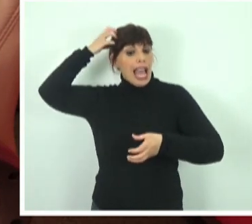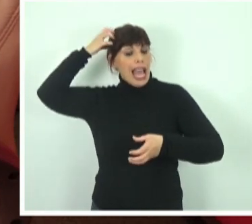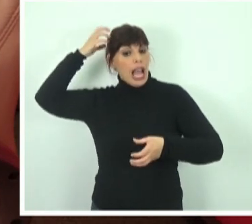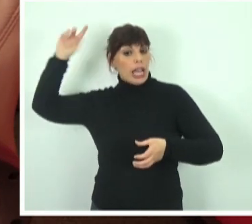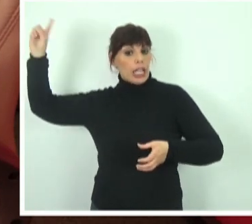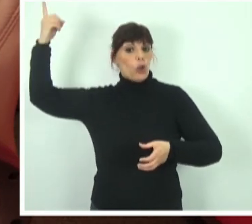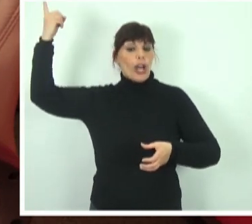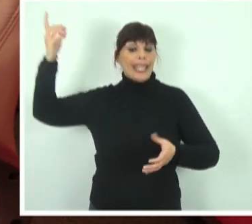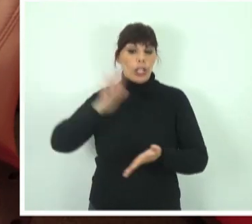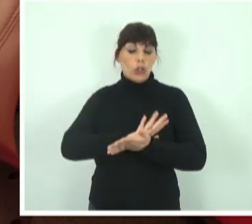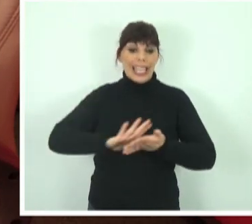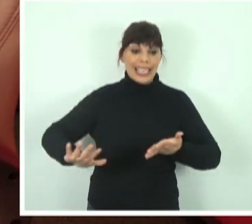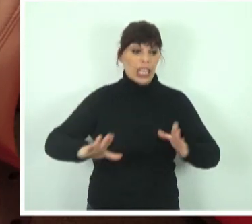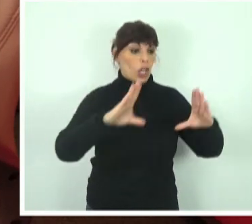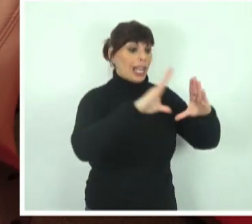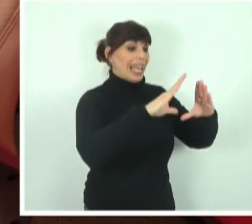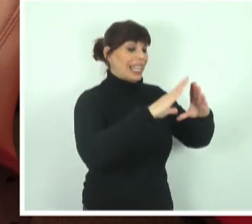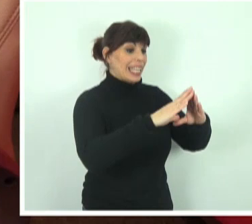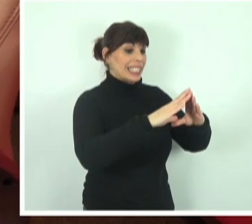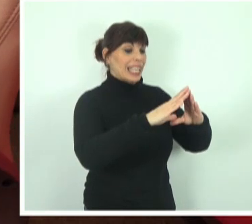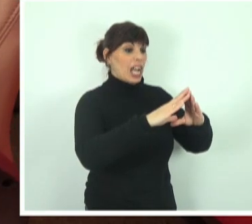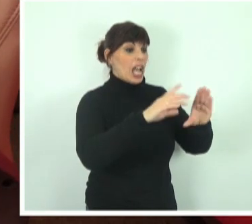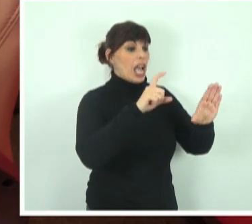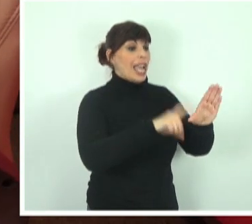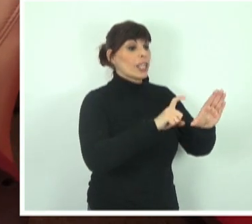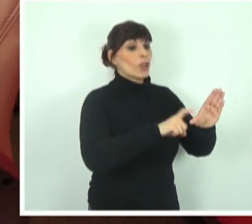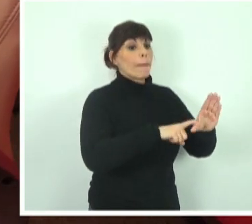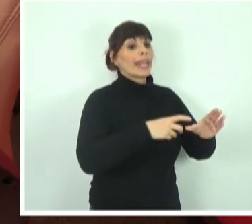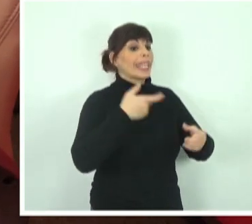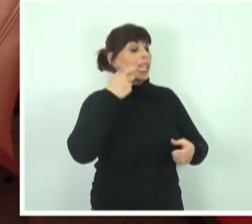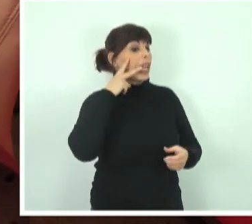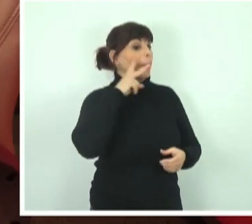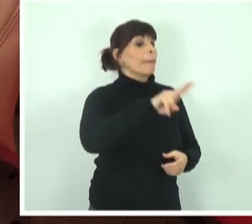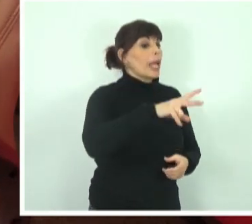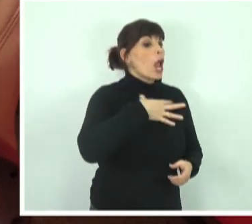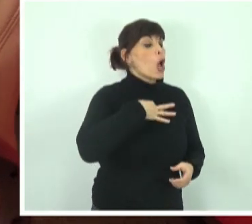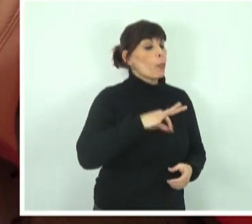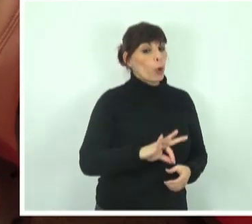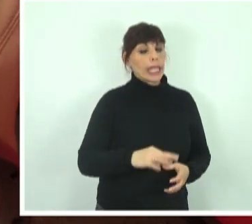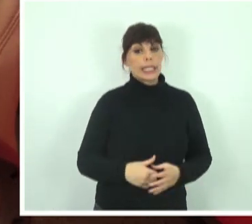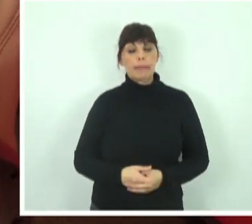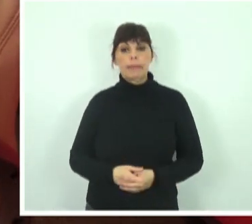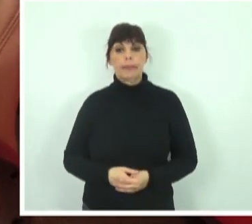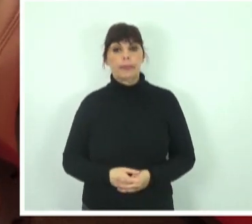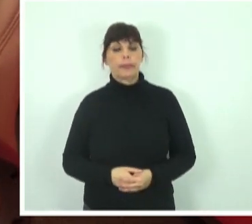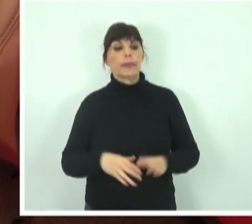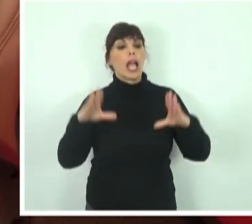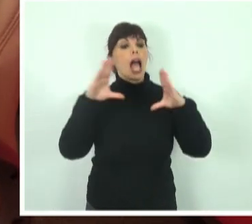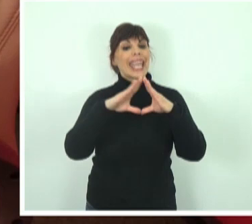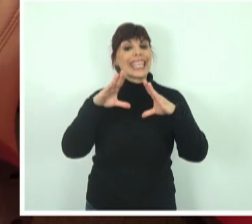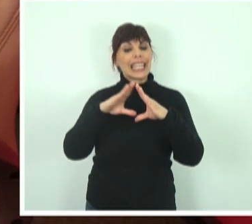la parte visible. Cuando hablamos de la iglesia, esa palabra